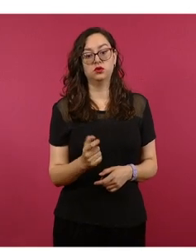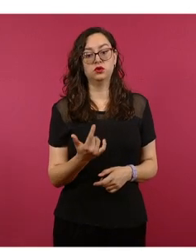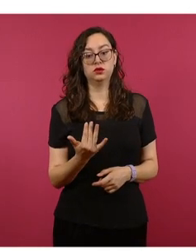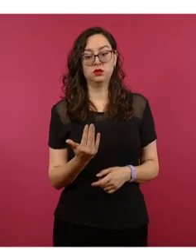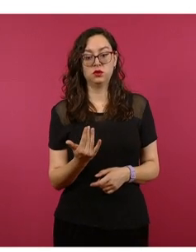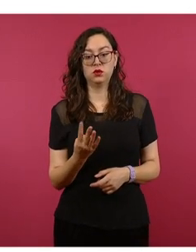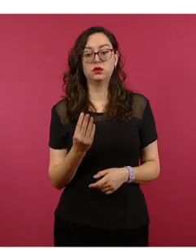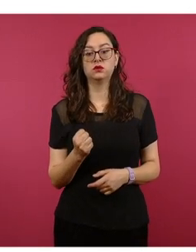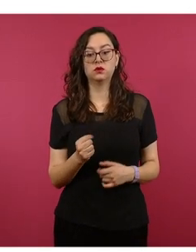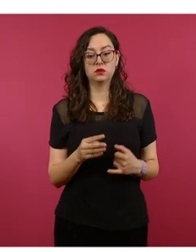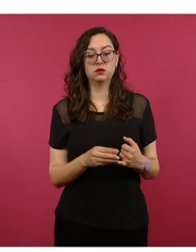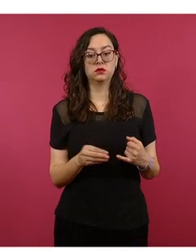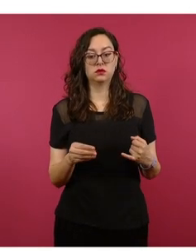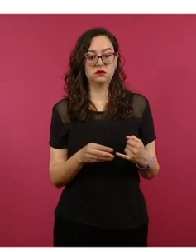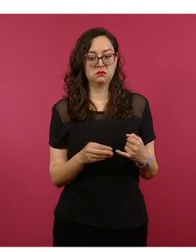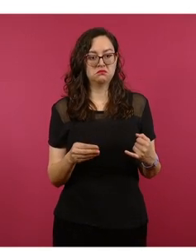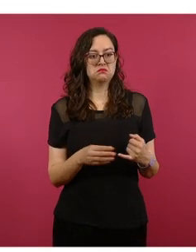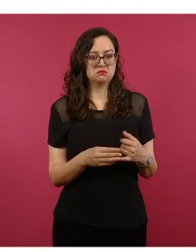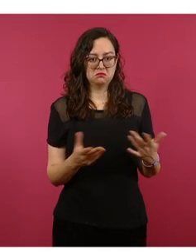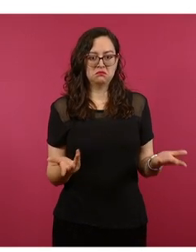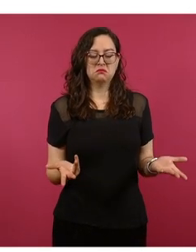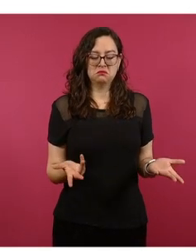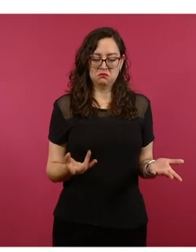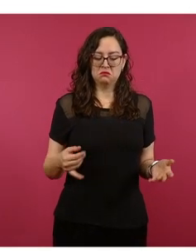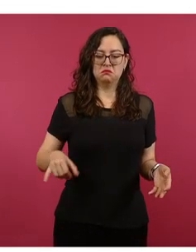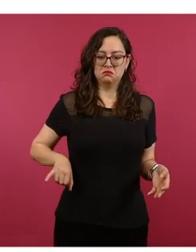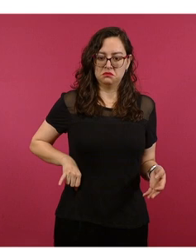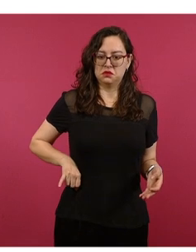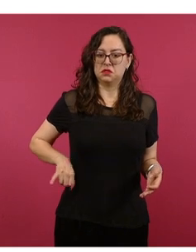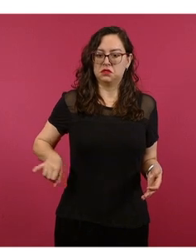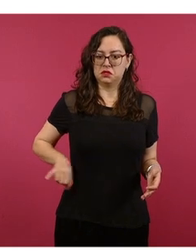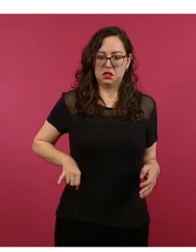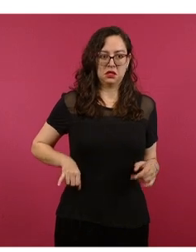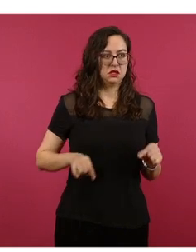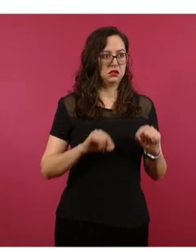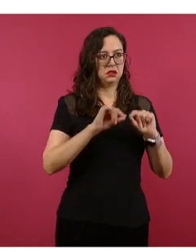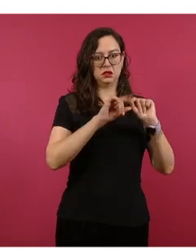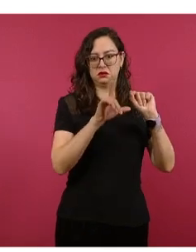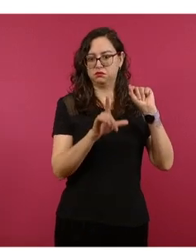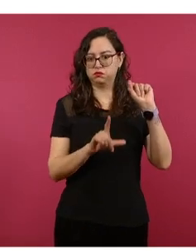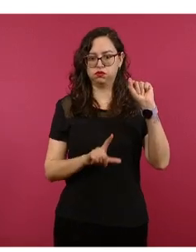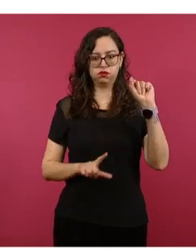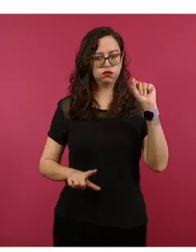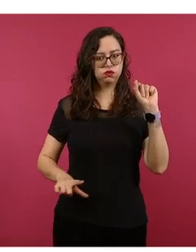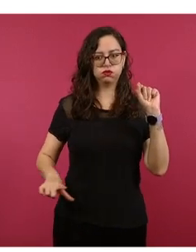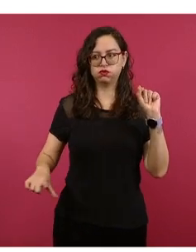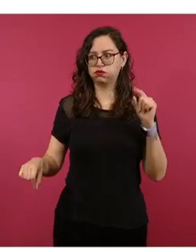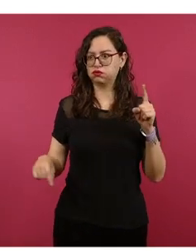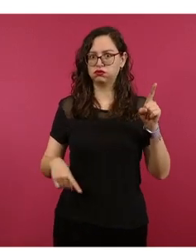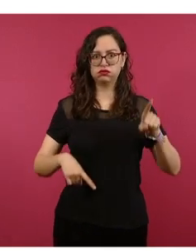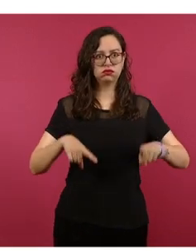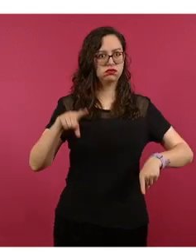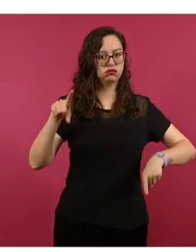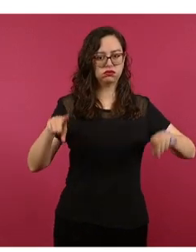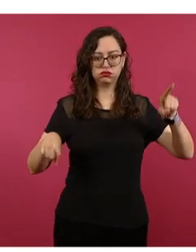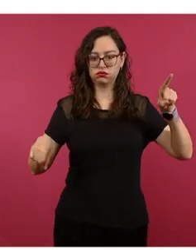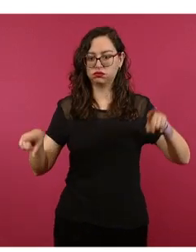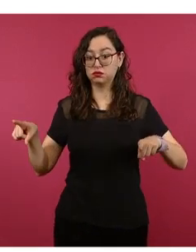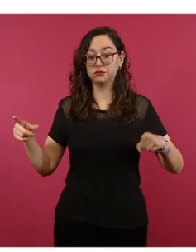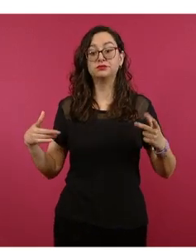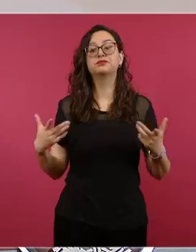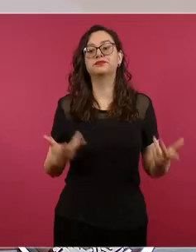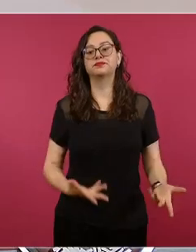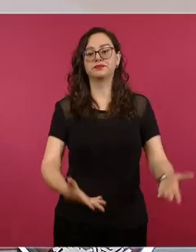con 59 centavos. Datos interesantes que tenemos a lo largo y ancho del país. Y ahora pasamos al tema de las verificaciones